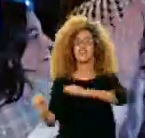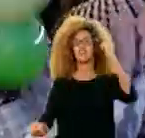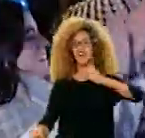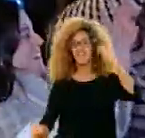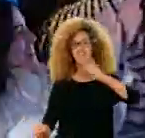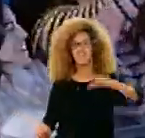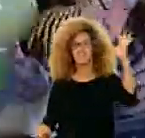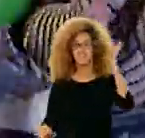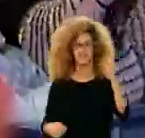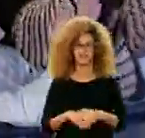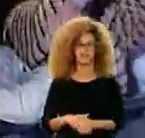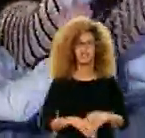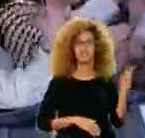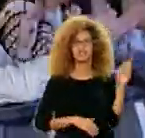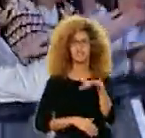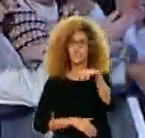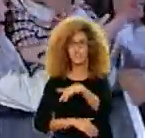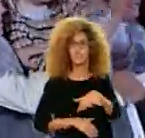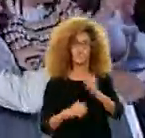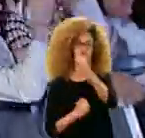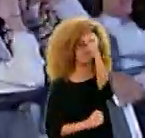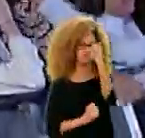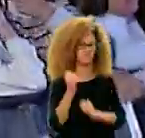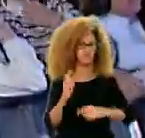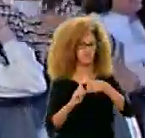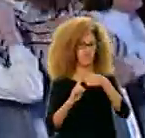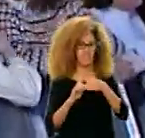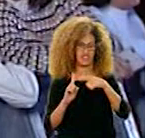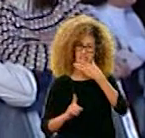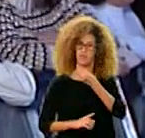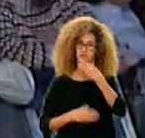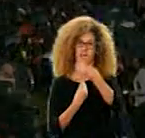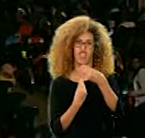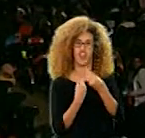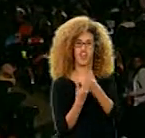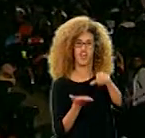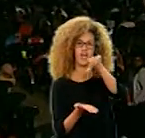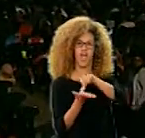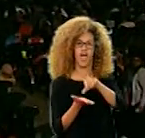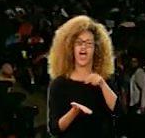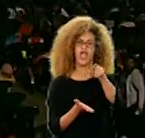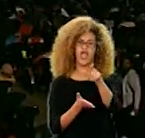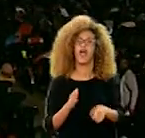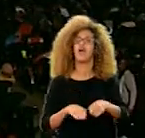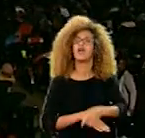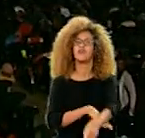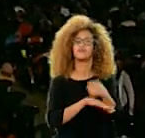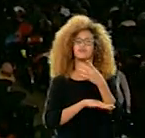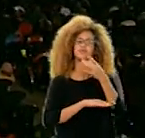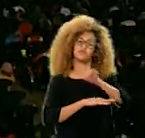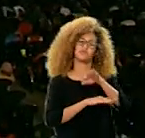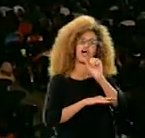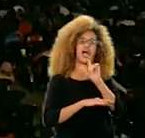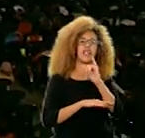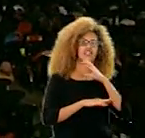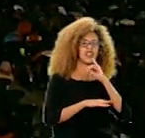Traviesas! Que vienen desde el polígono Cruz de Piedra, ya saben, desde Las Palmas de Gran Canaria, ahí lideradas por Alicia. Vamos a